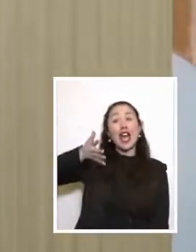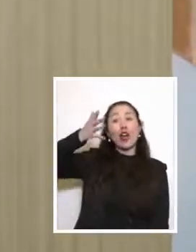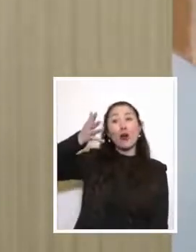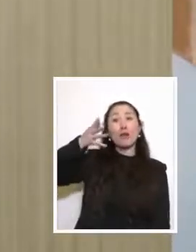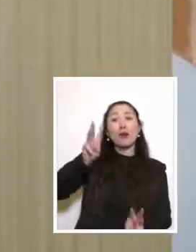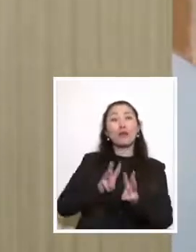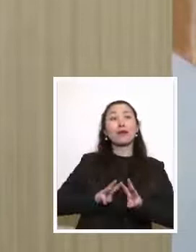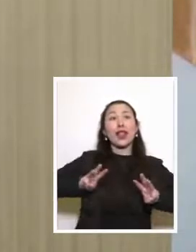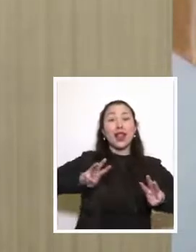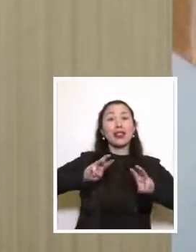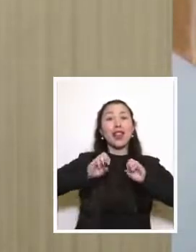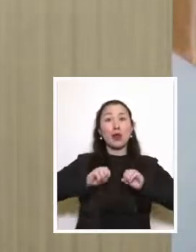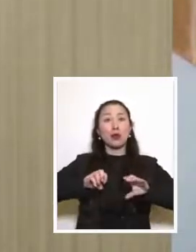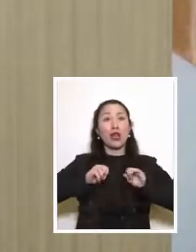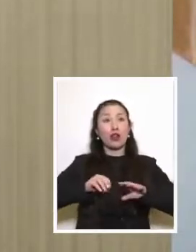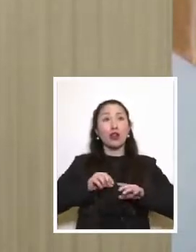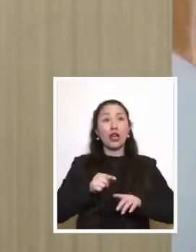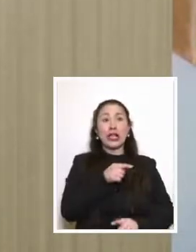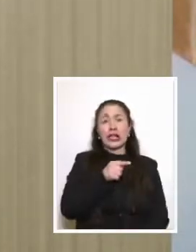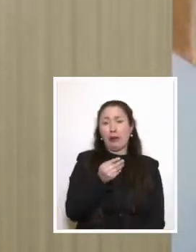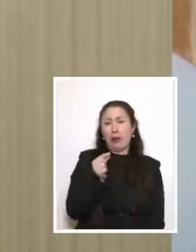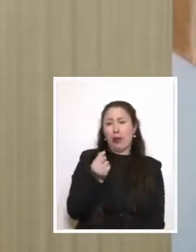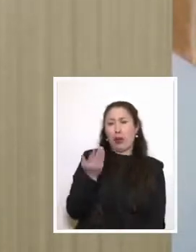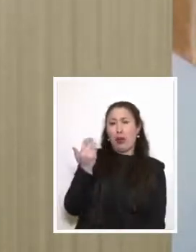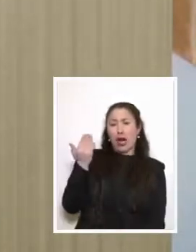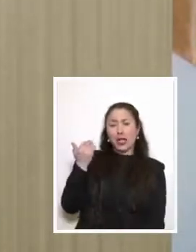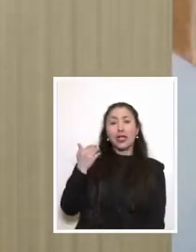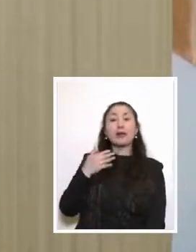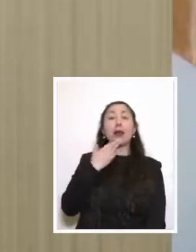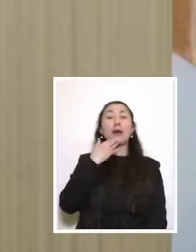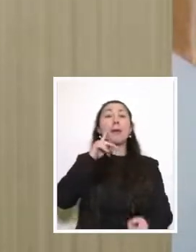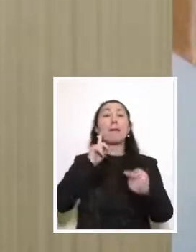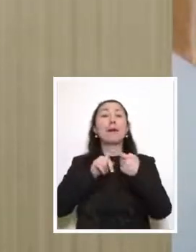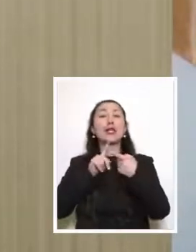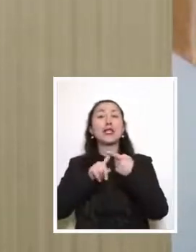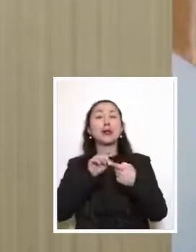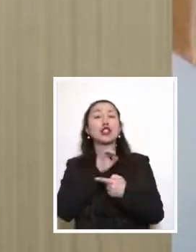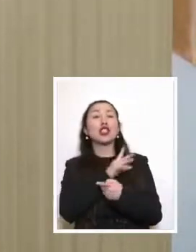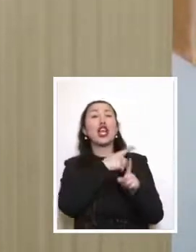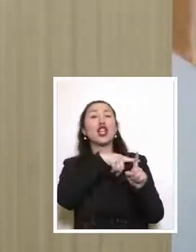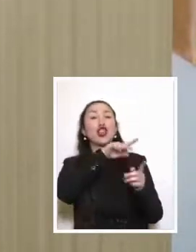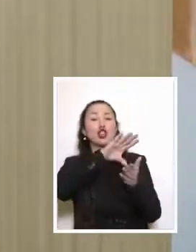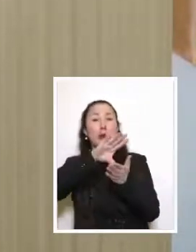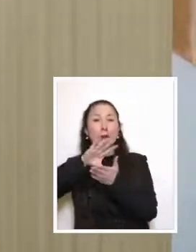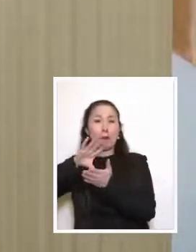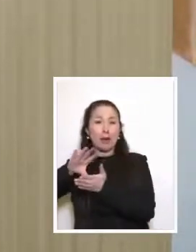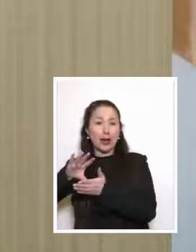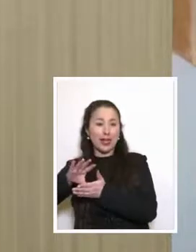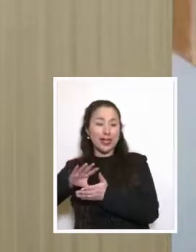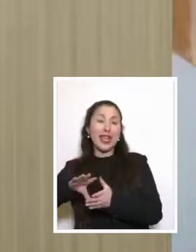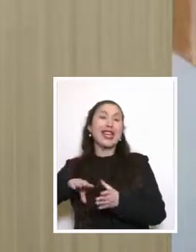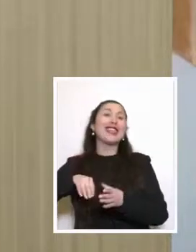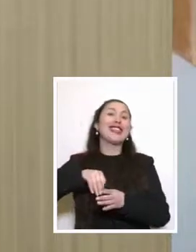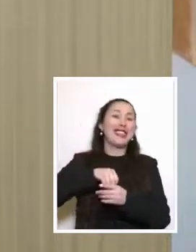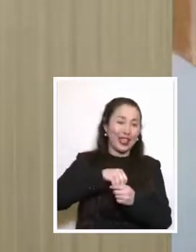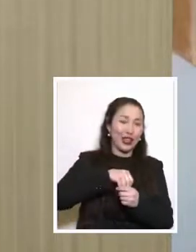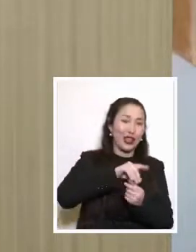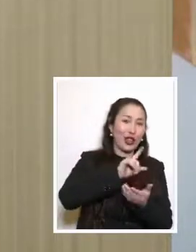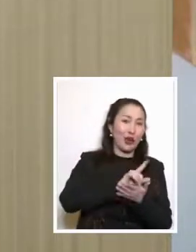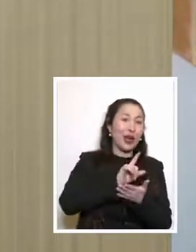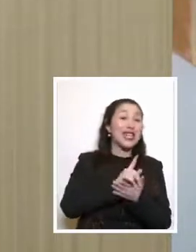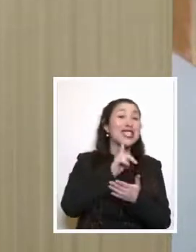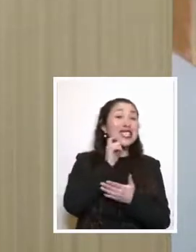UNESCO en París hace pocas semanas, la participación de Chile y de otros países en la región constituyen